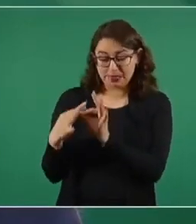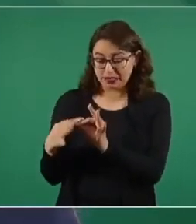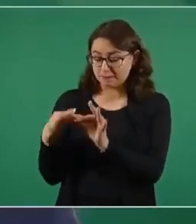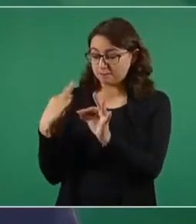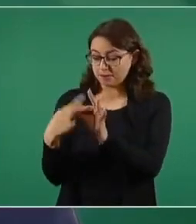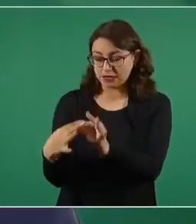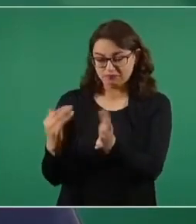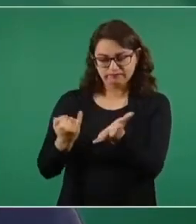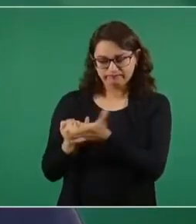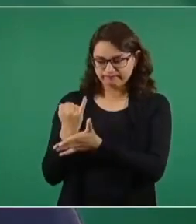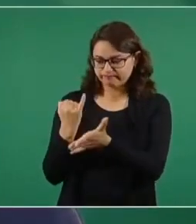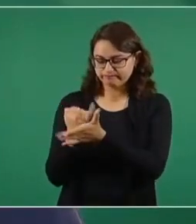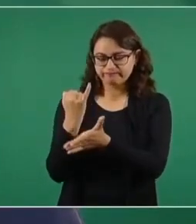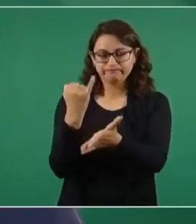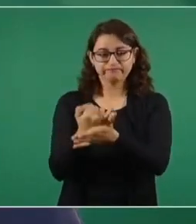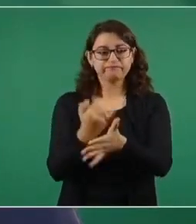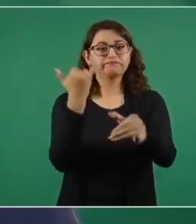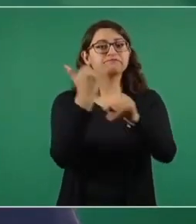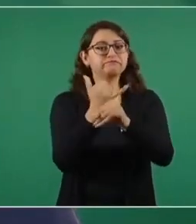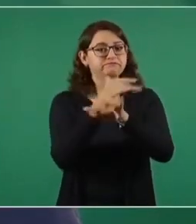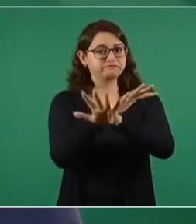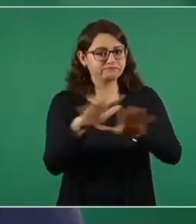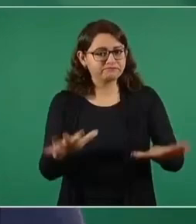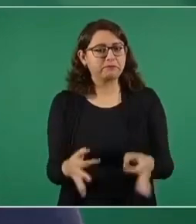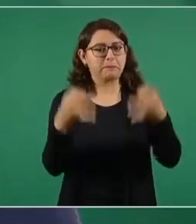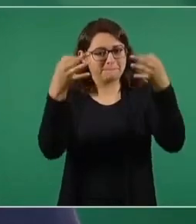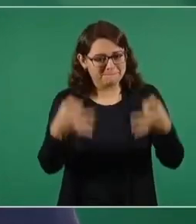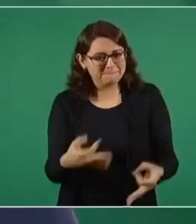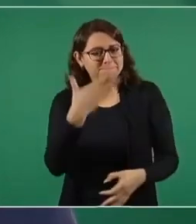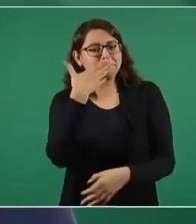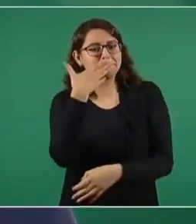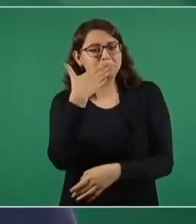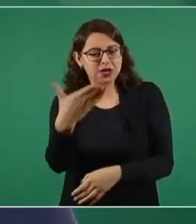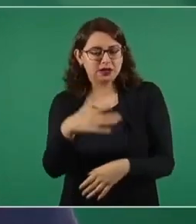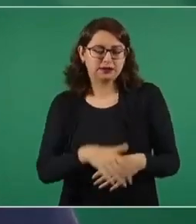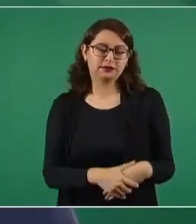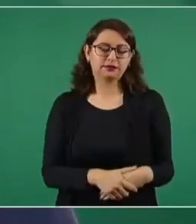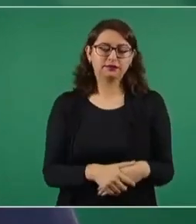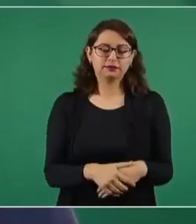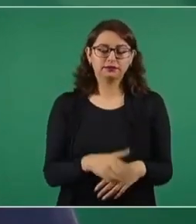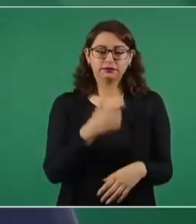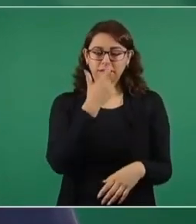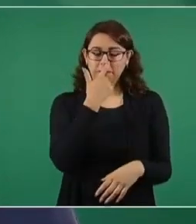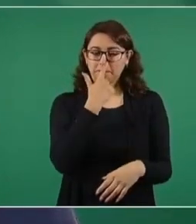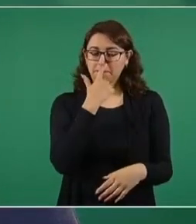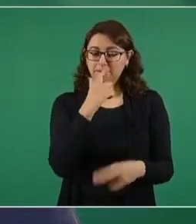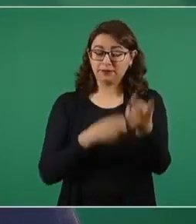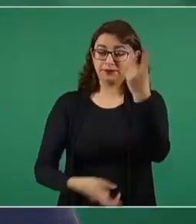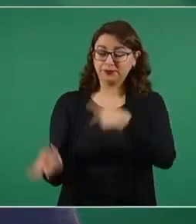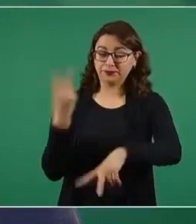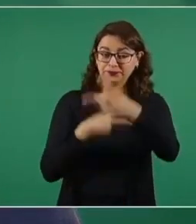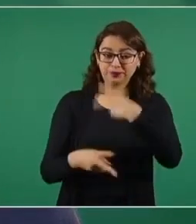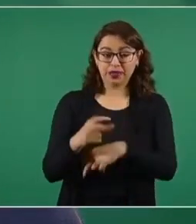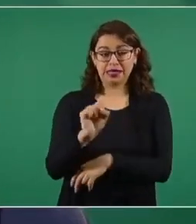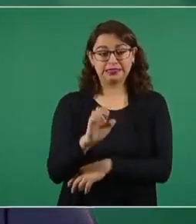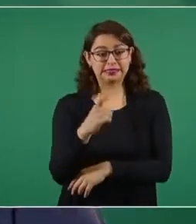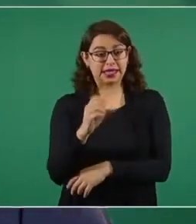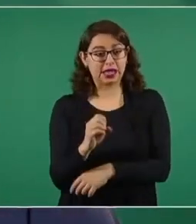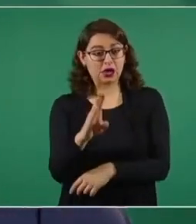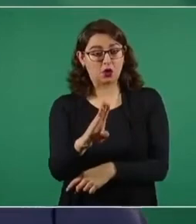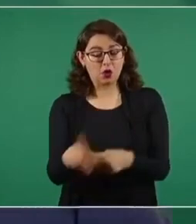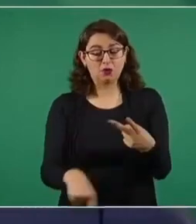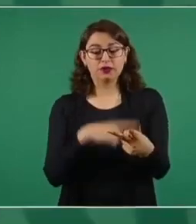podamos informar bien, que esté aquí la secretaria de Gobernación y el secretario